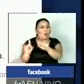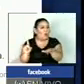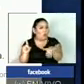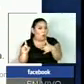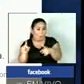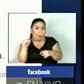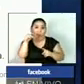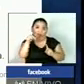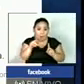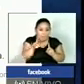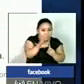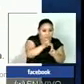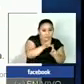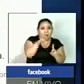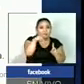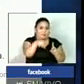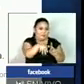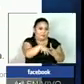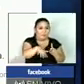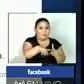localmente.